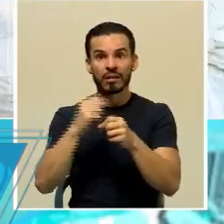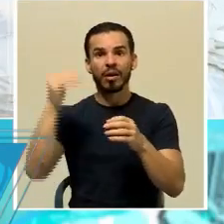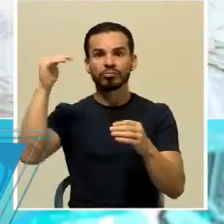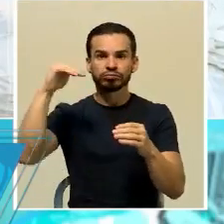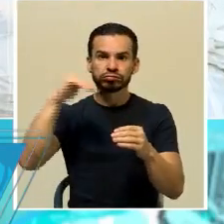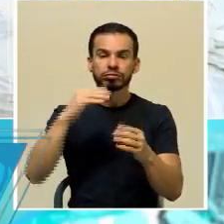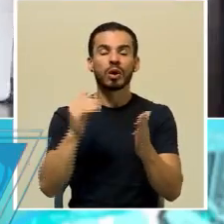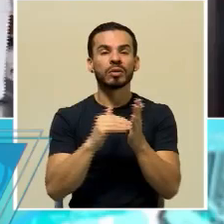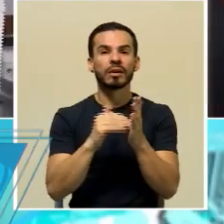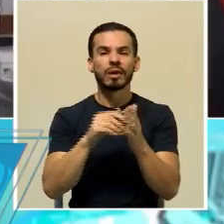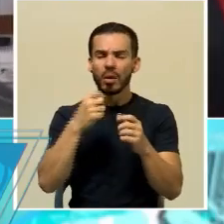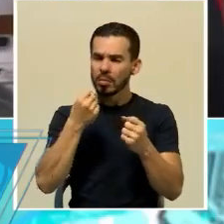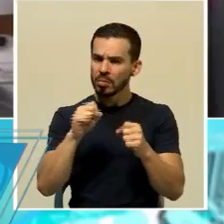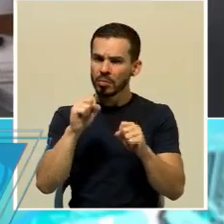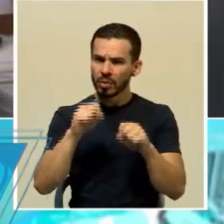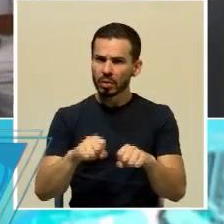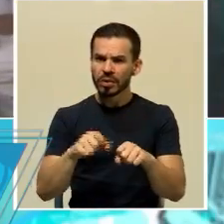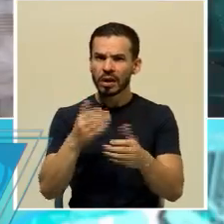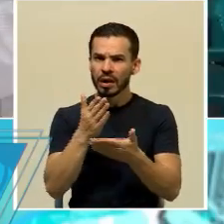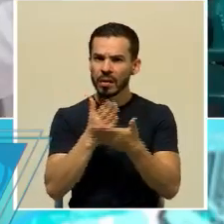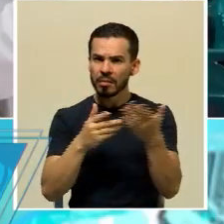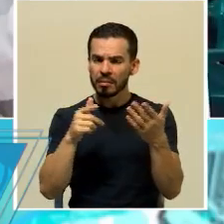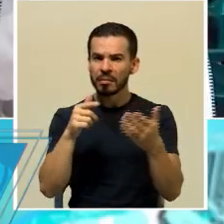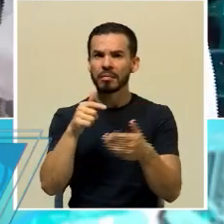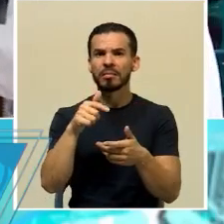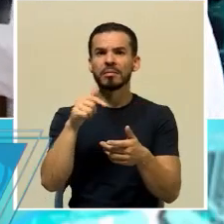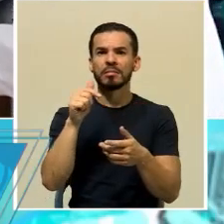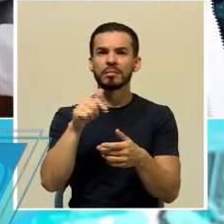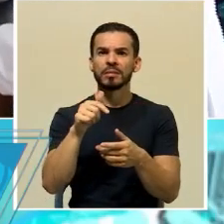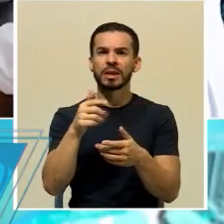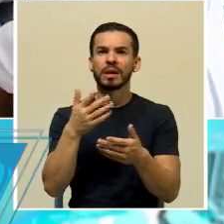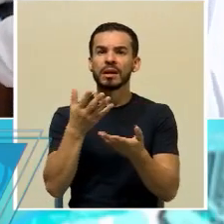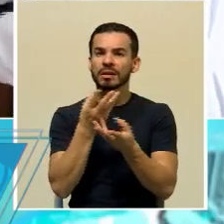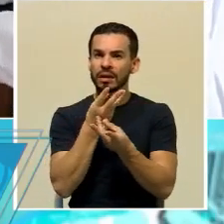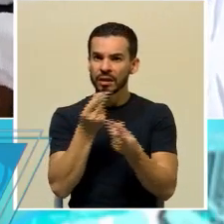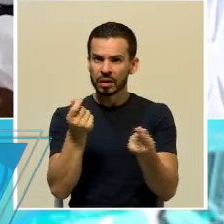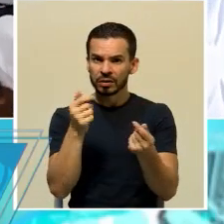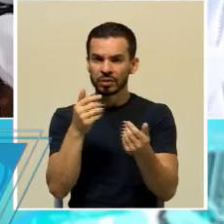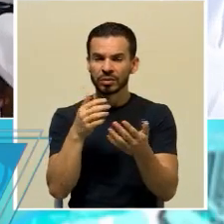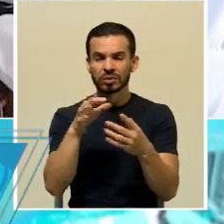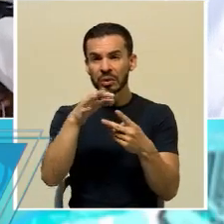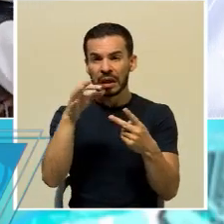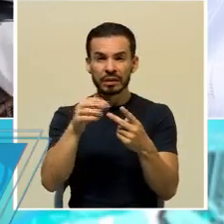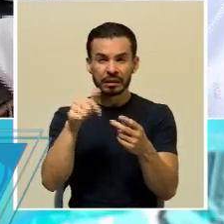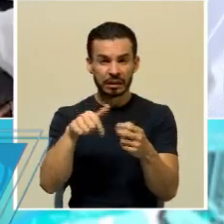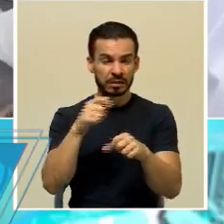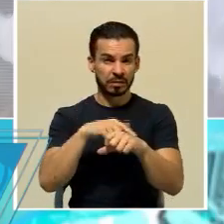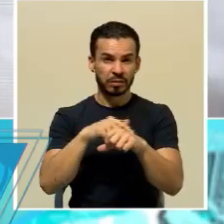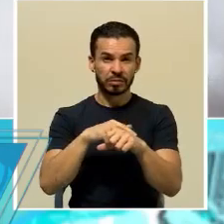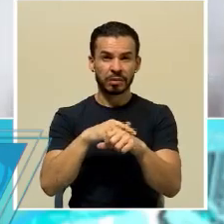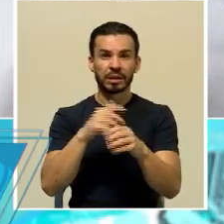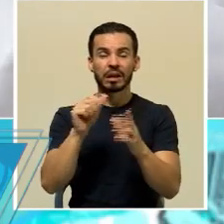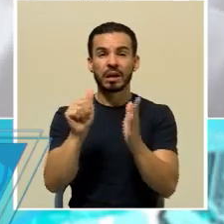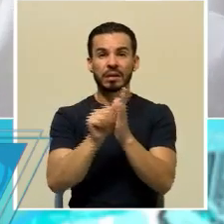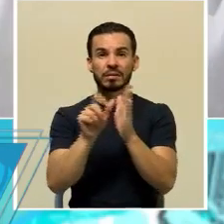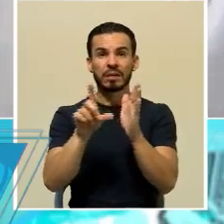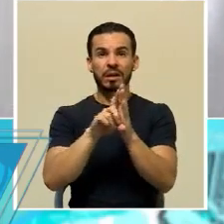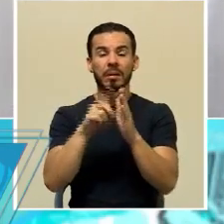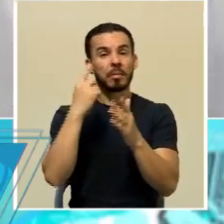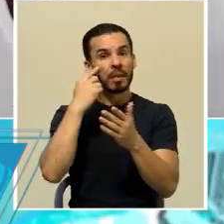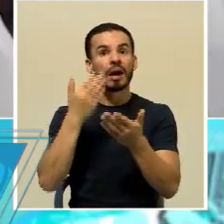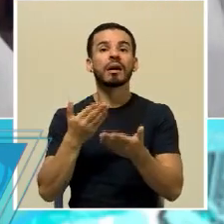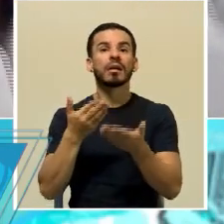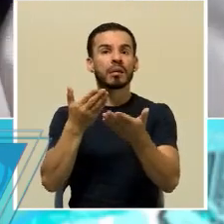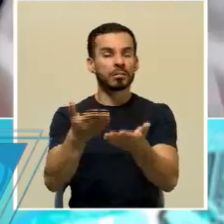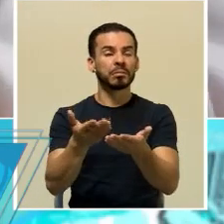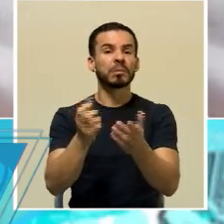¿Podría en este momento estar parte de la solución alternativa de momento en la Asamblea Legislativa para